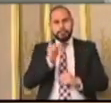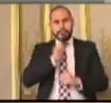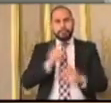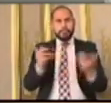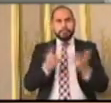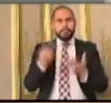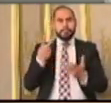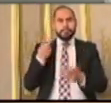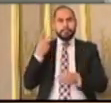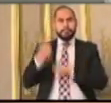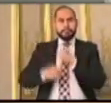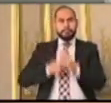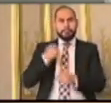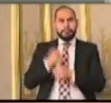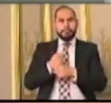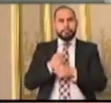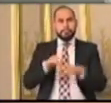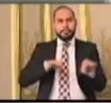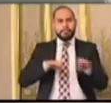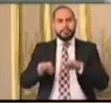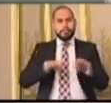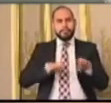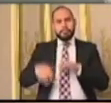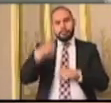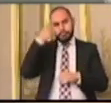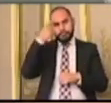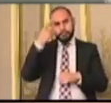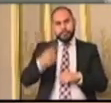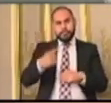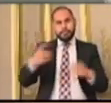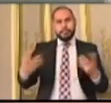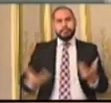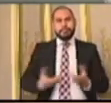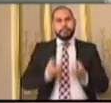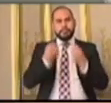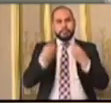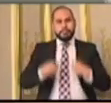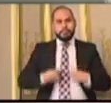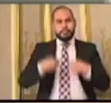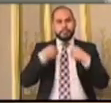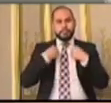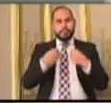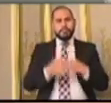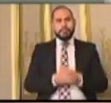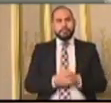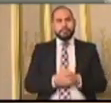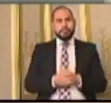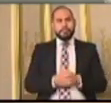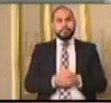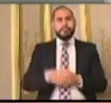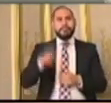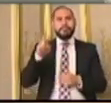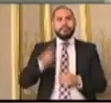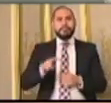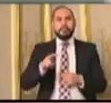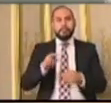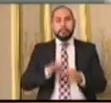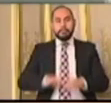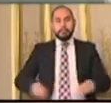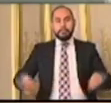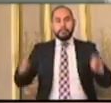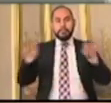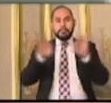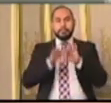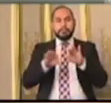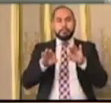durante estos dos años dando la batalla para salvar vidas y bueno obviamente también es importante decir que no